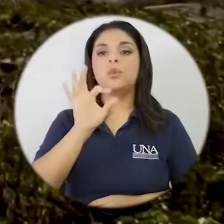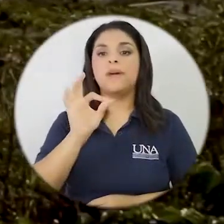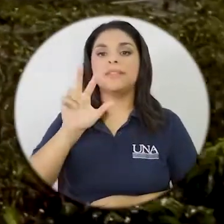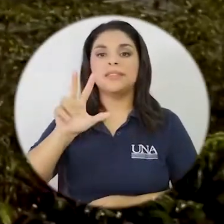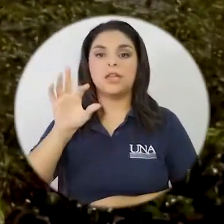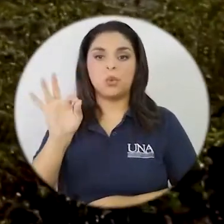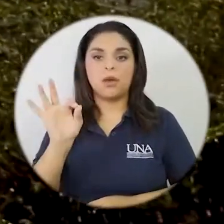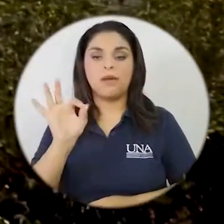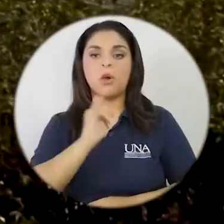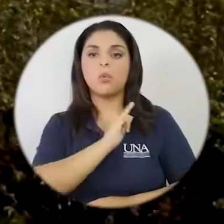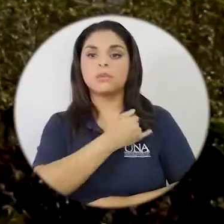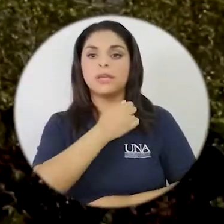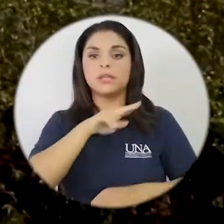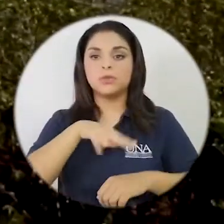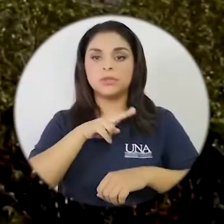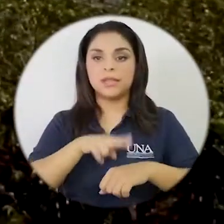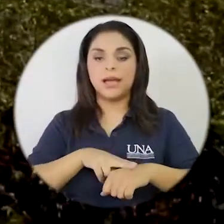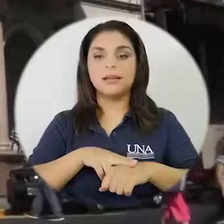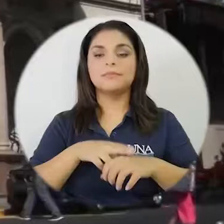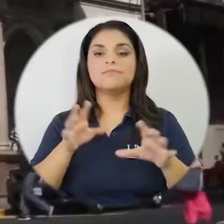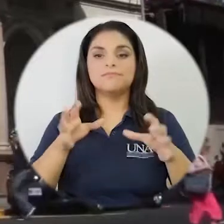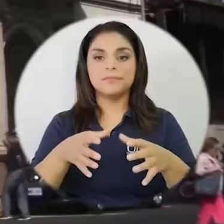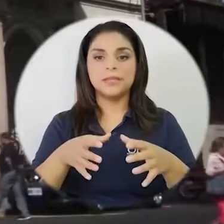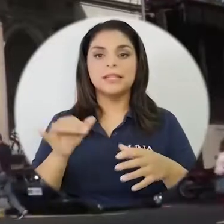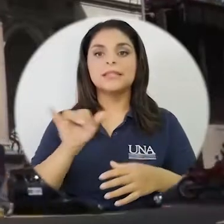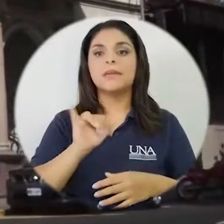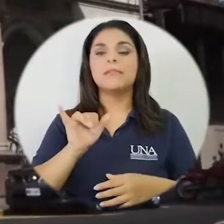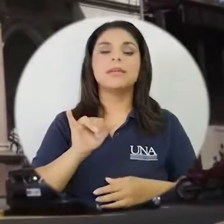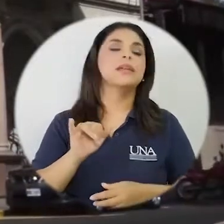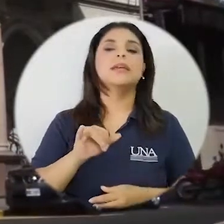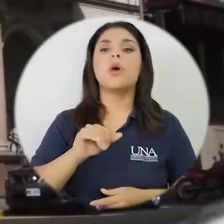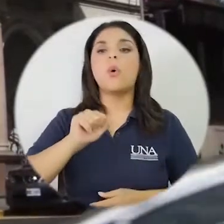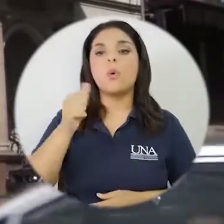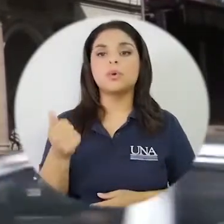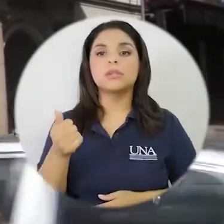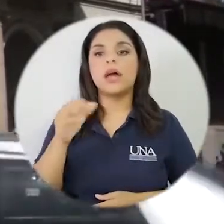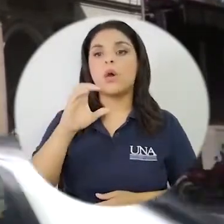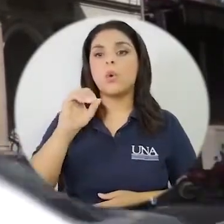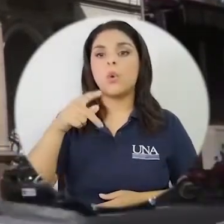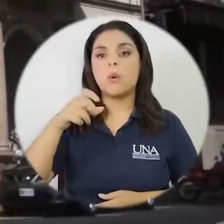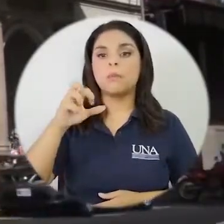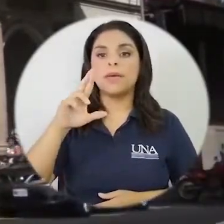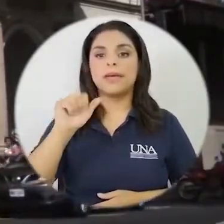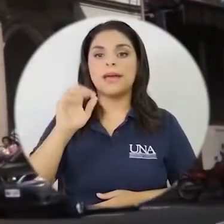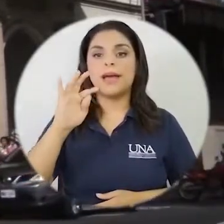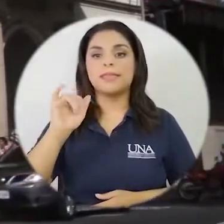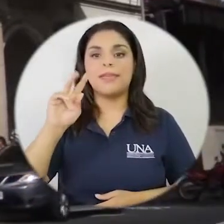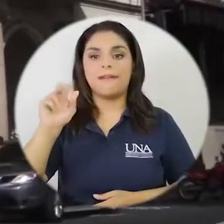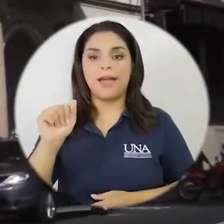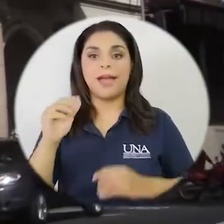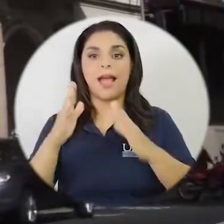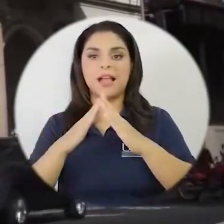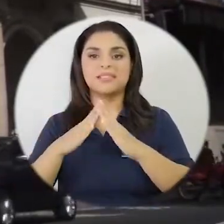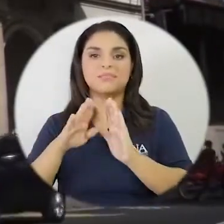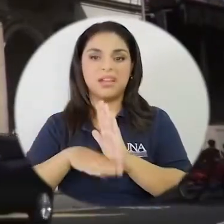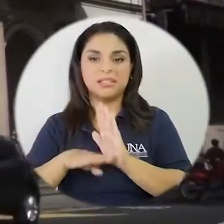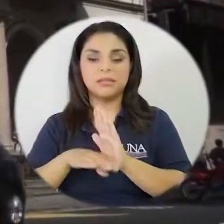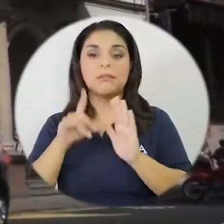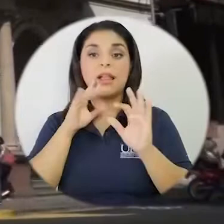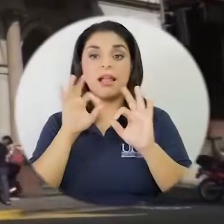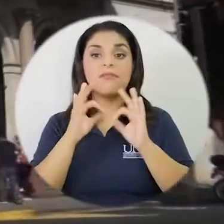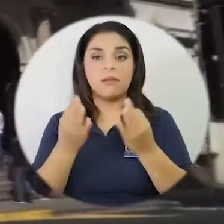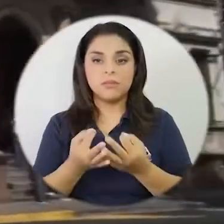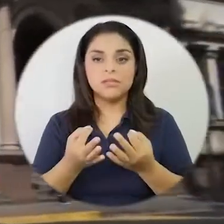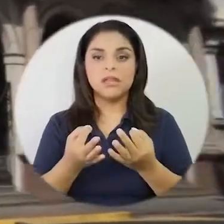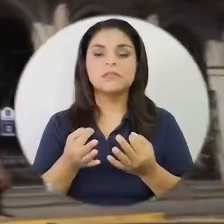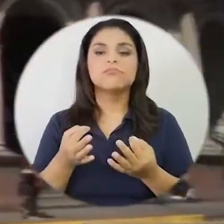1939, Junta Nacional de Habitación, en el año de 1942, la cooperativa denominada Casas Baratas para las